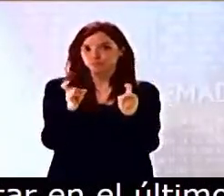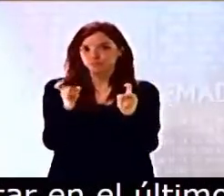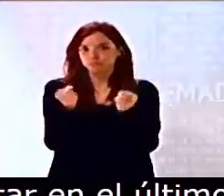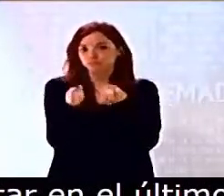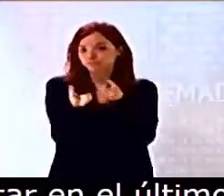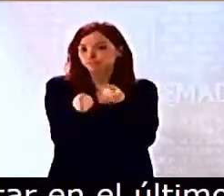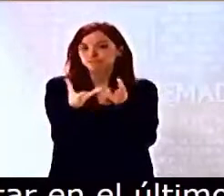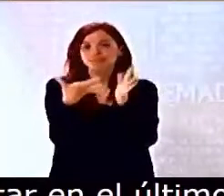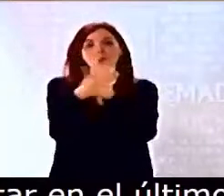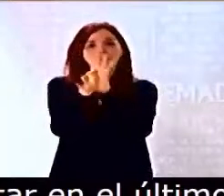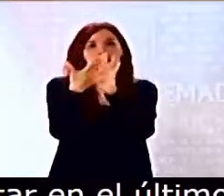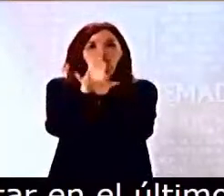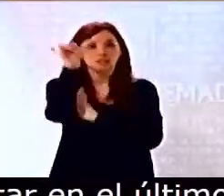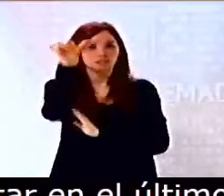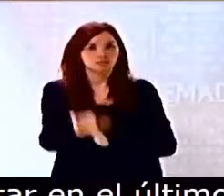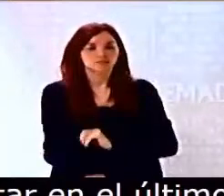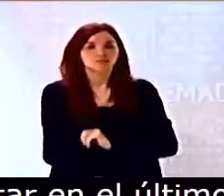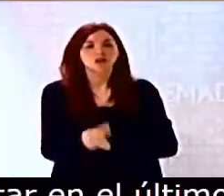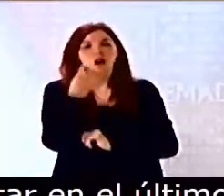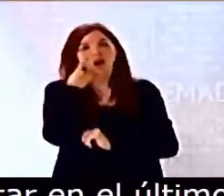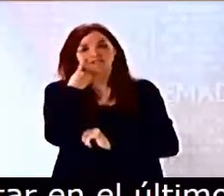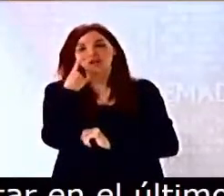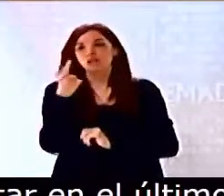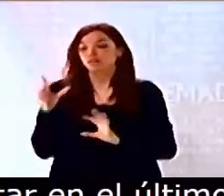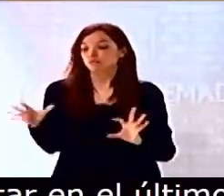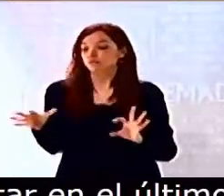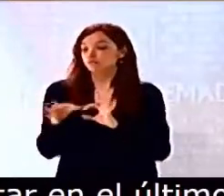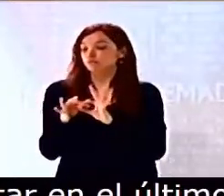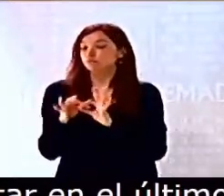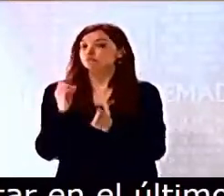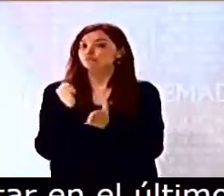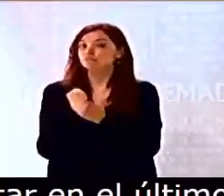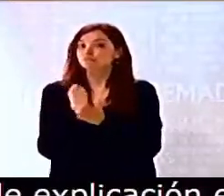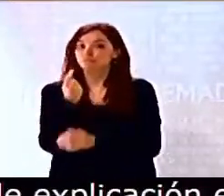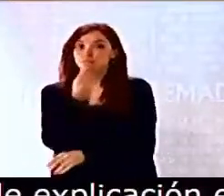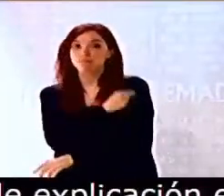de explicación en relación con la vacuna de AstraZeneca.